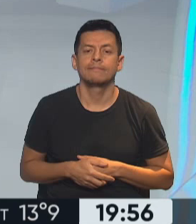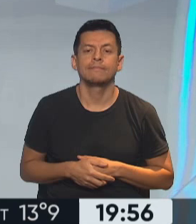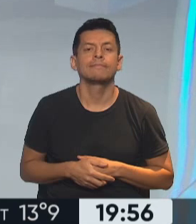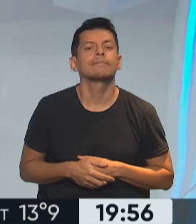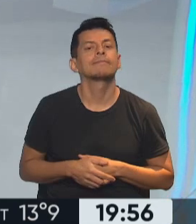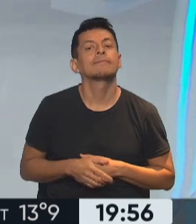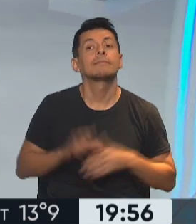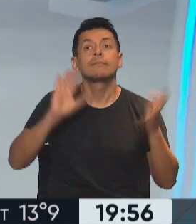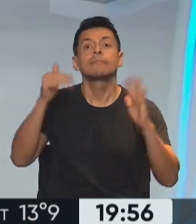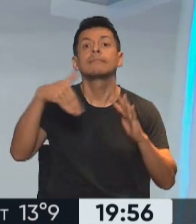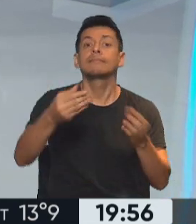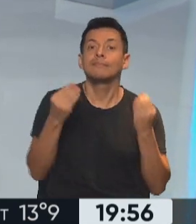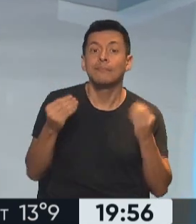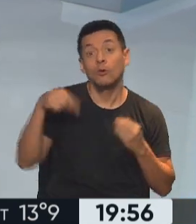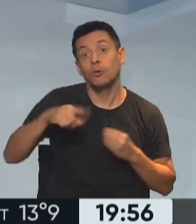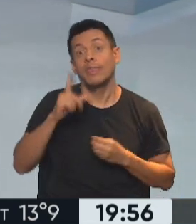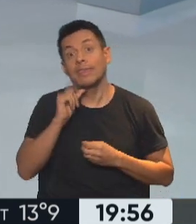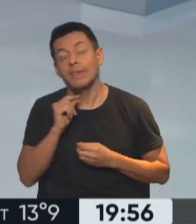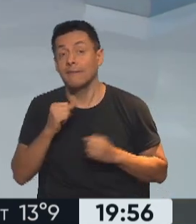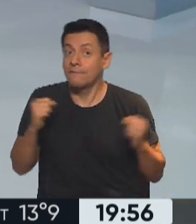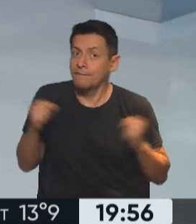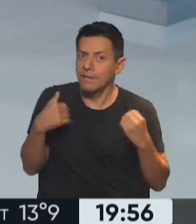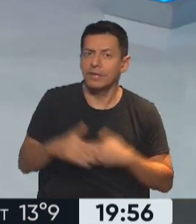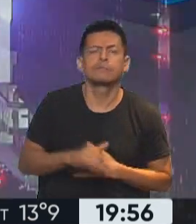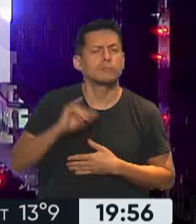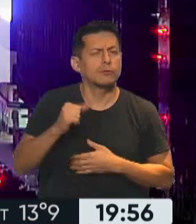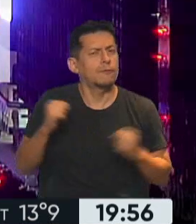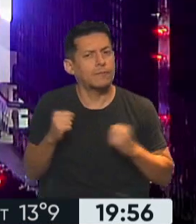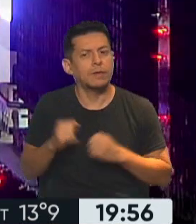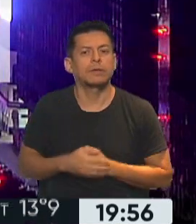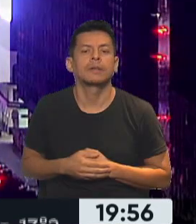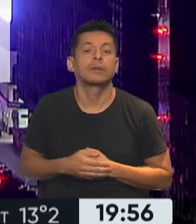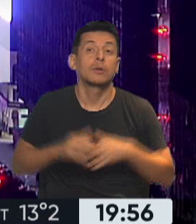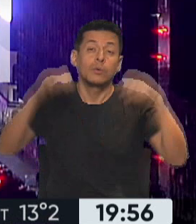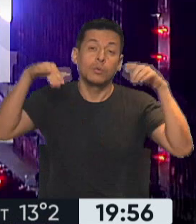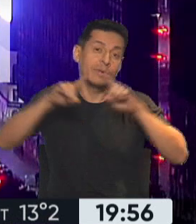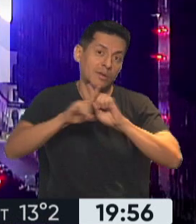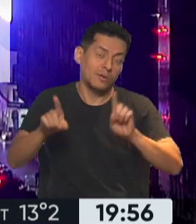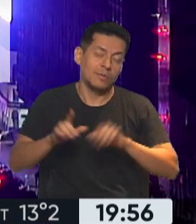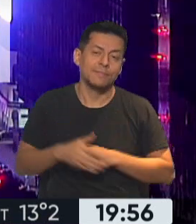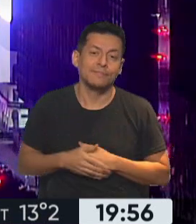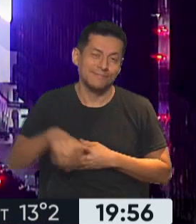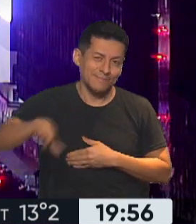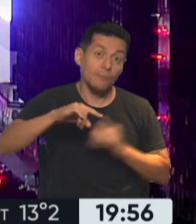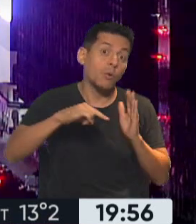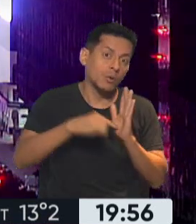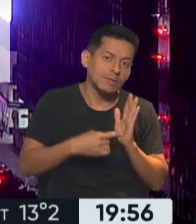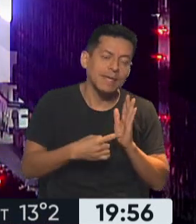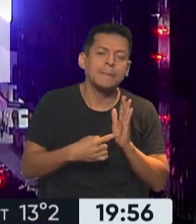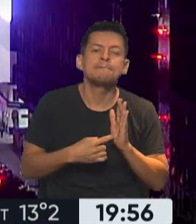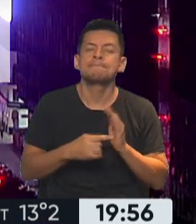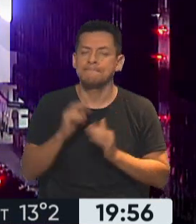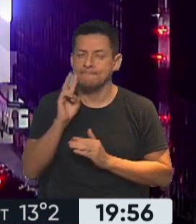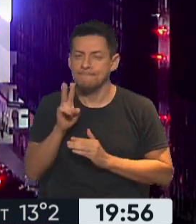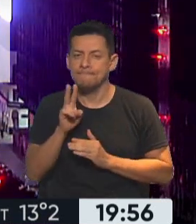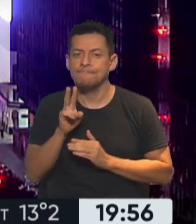Vamos a ver qué dice el pronóstico porque hoy tuvimos un día muy frío. Claro que sí, frío. Por suerte no hubo lluvia en lo que refiere a la ciudad de Buenos Aires, ¿no? Pero tenemos que ir a